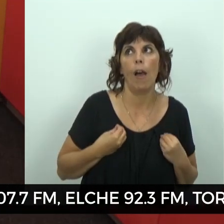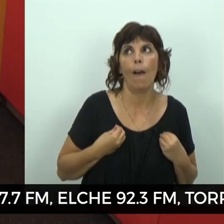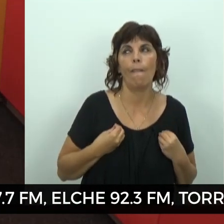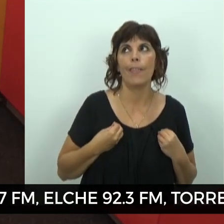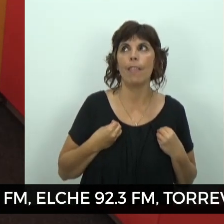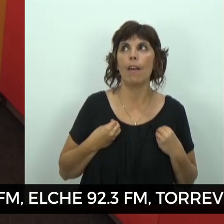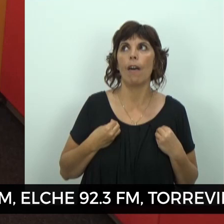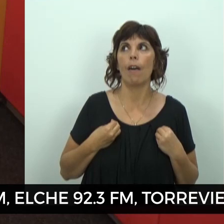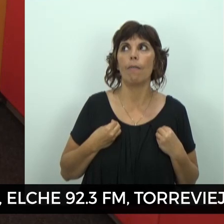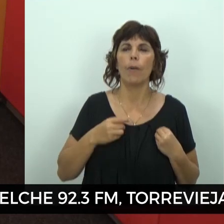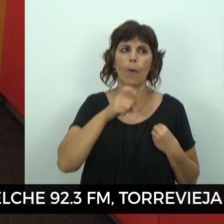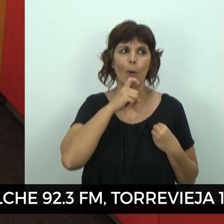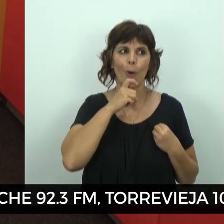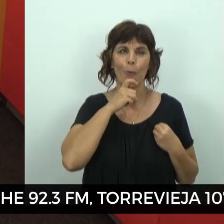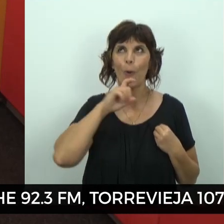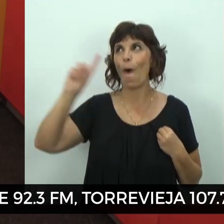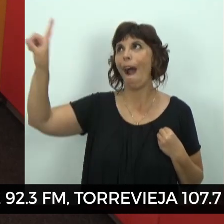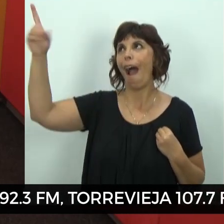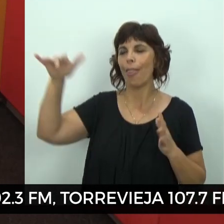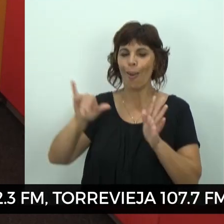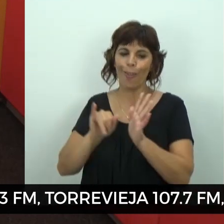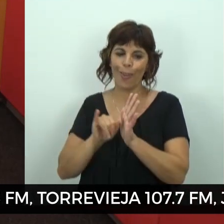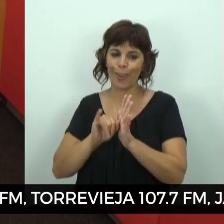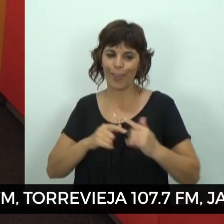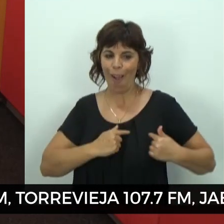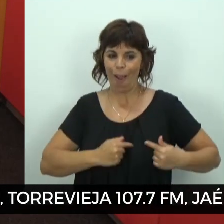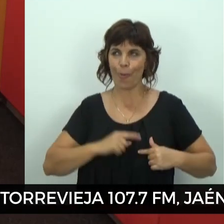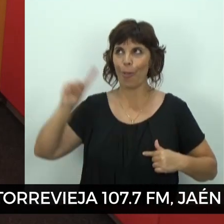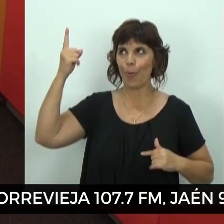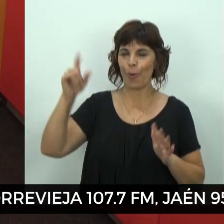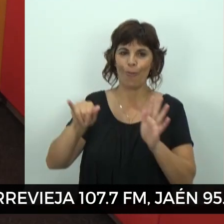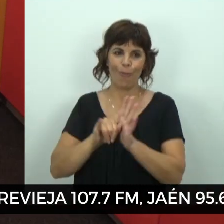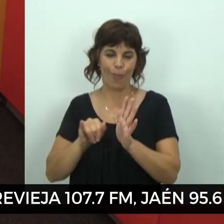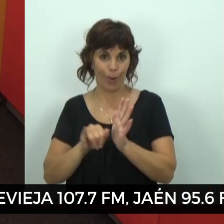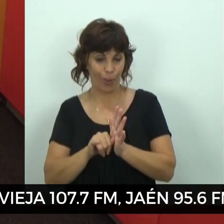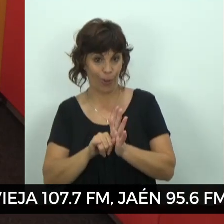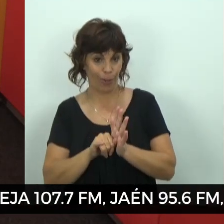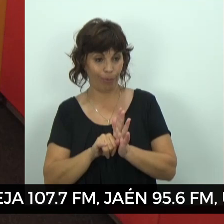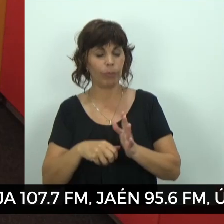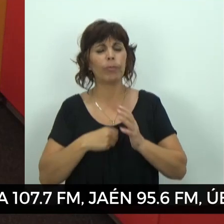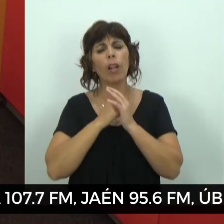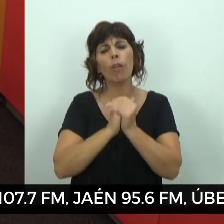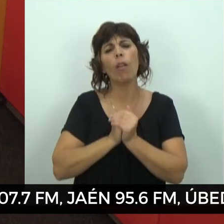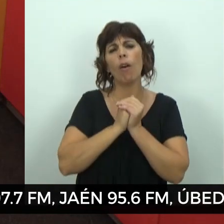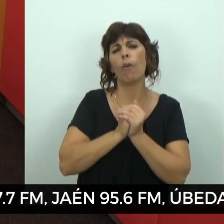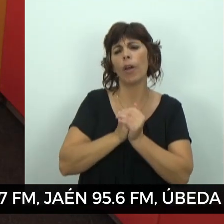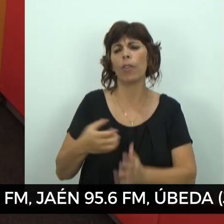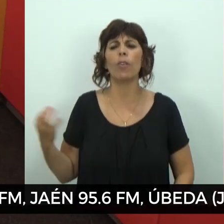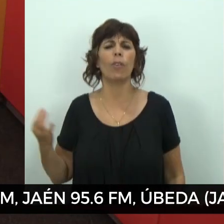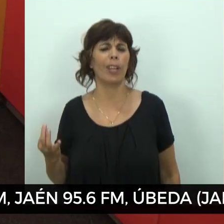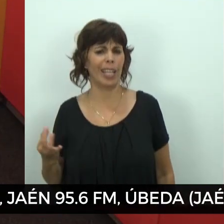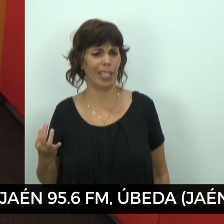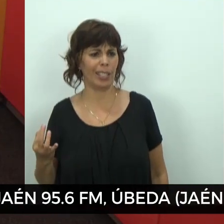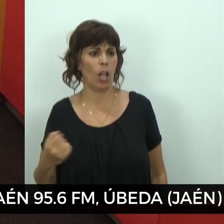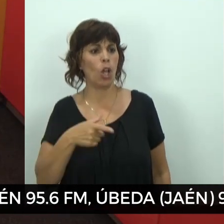Dios, porque eso es, al fin y al cabo, la oración, no es solo lo